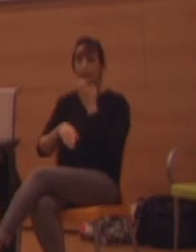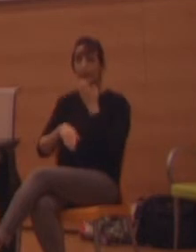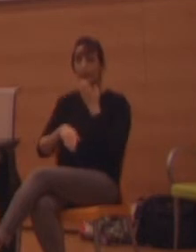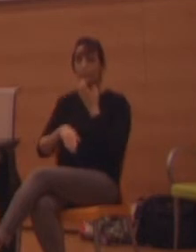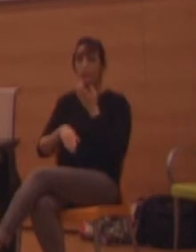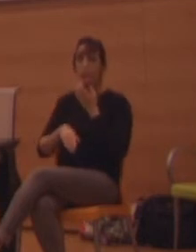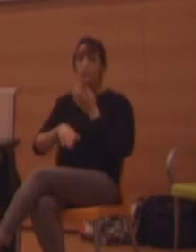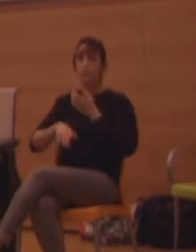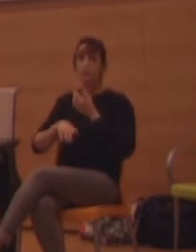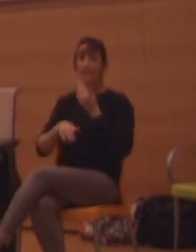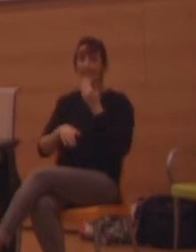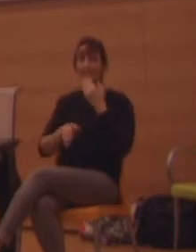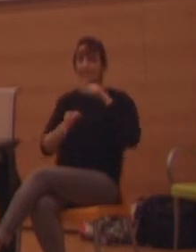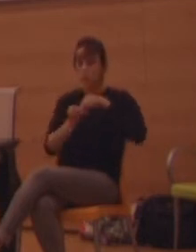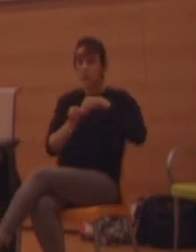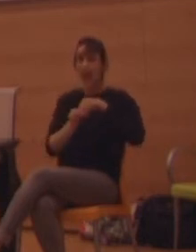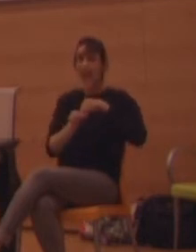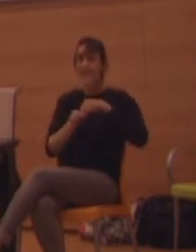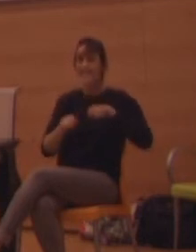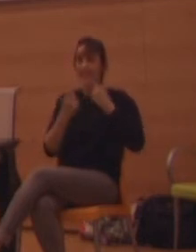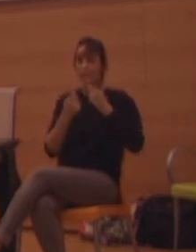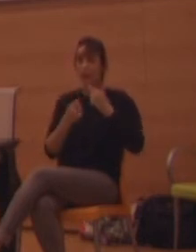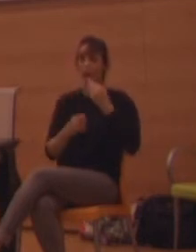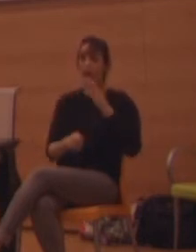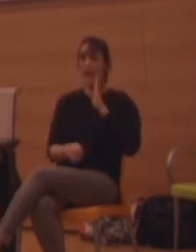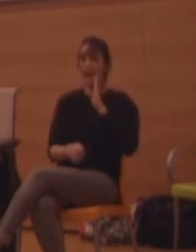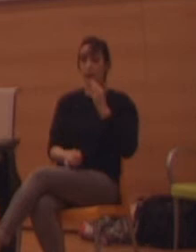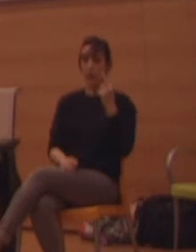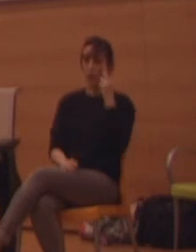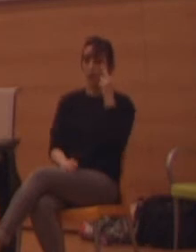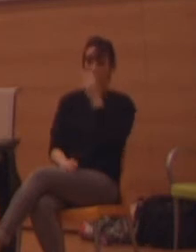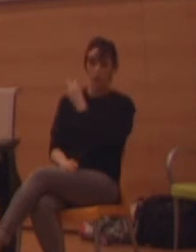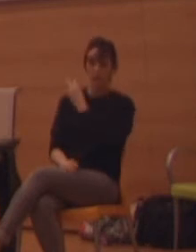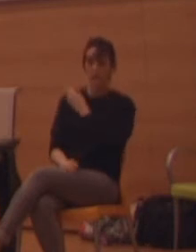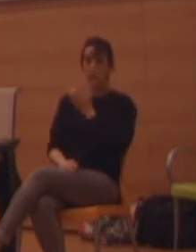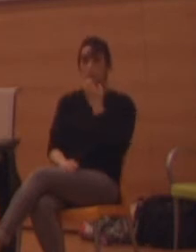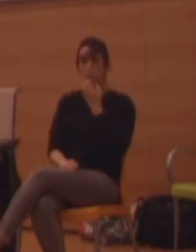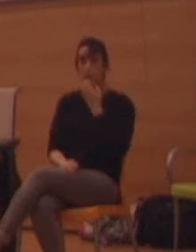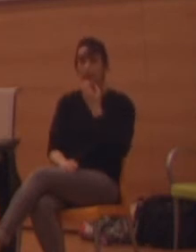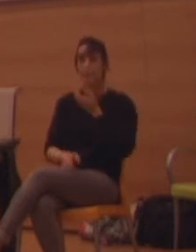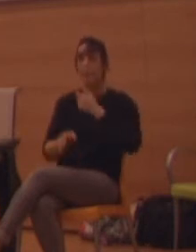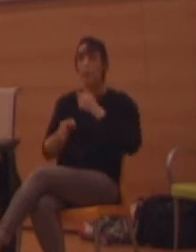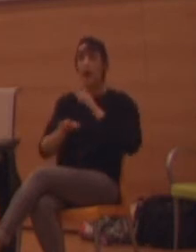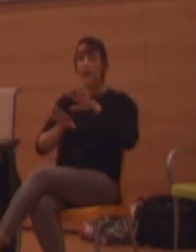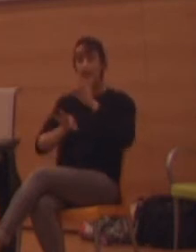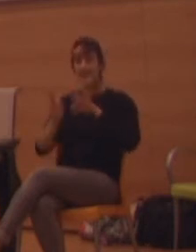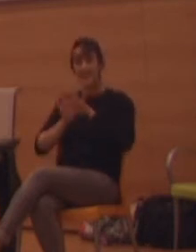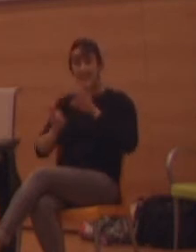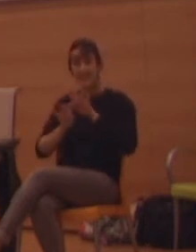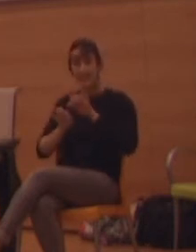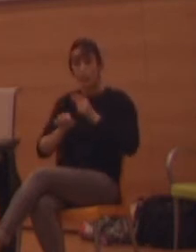lesión isquémica como esta, os decía yo que se puede ser agresivo, que hay que hacer un desbridamiento selectivo poco